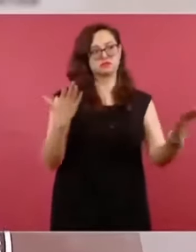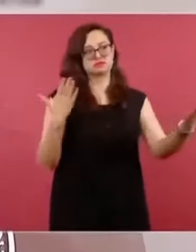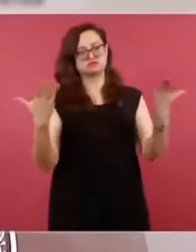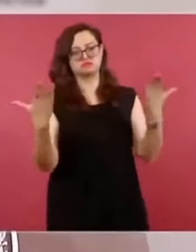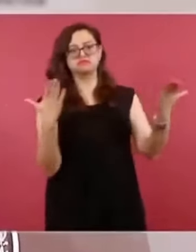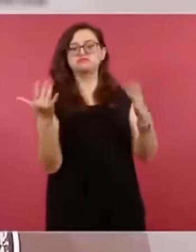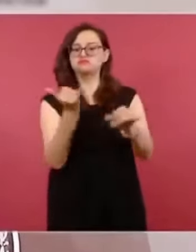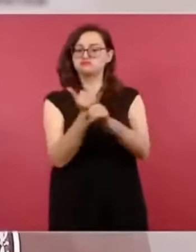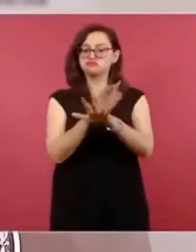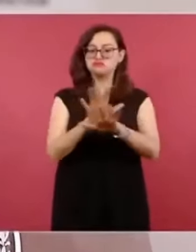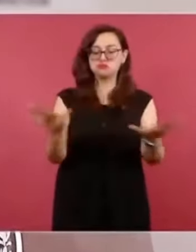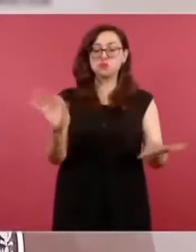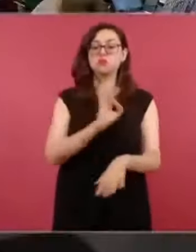la información y